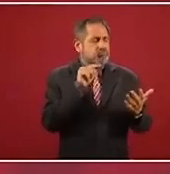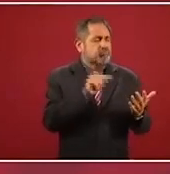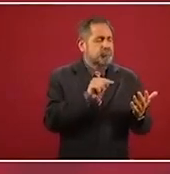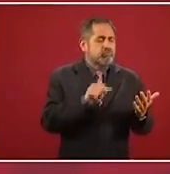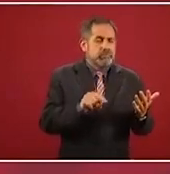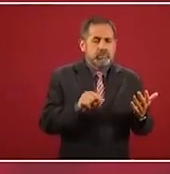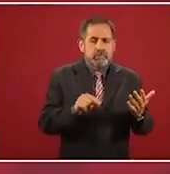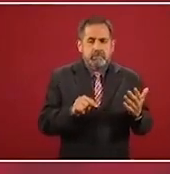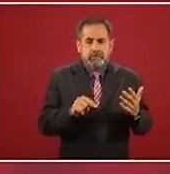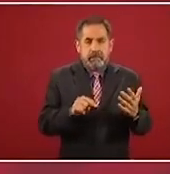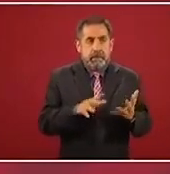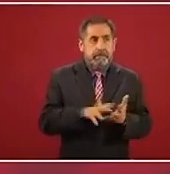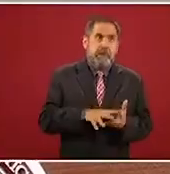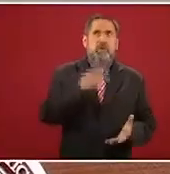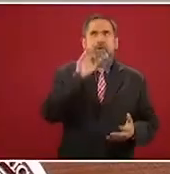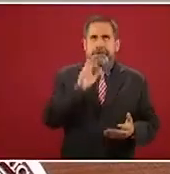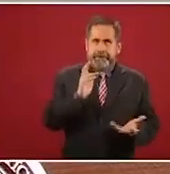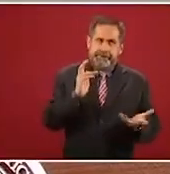en casi todos,